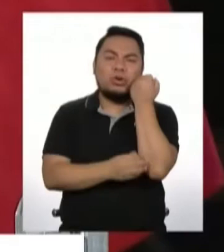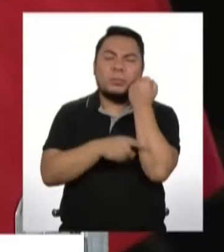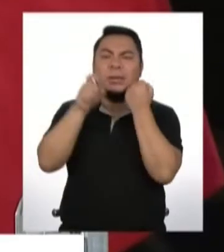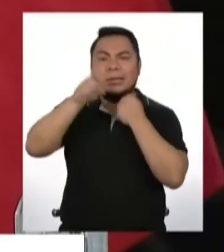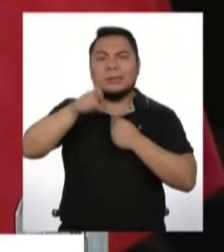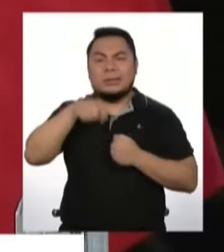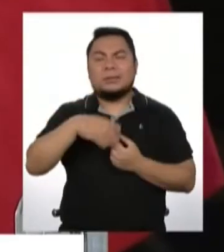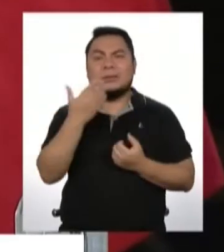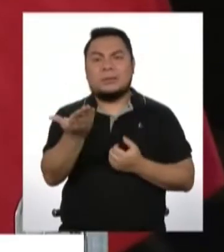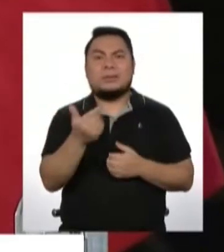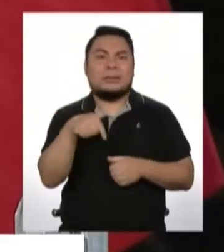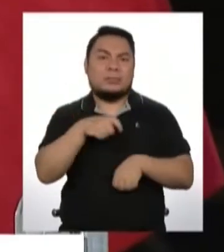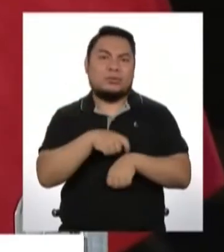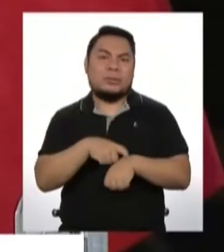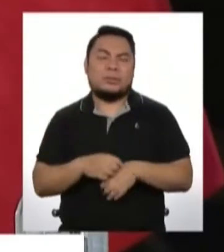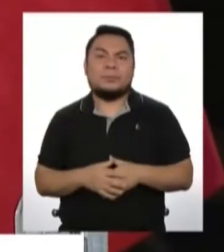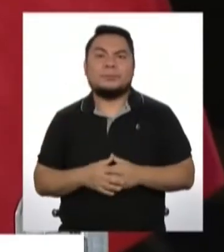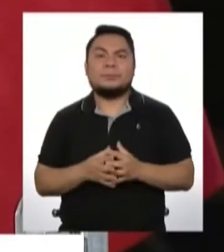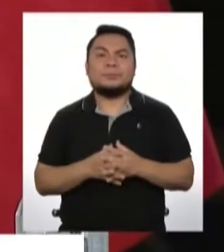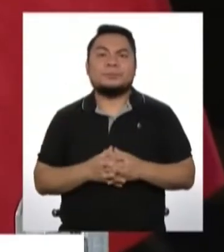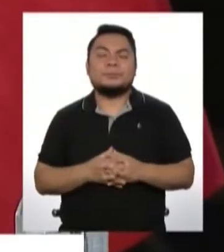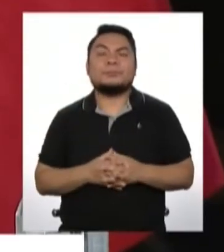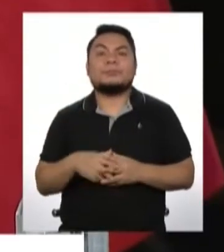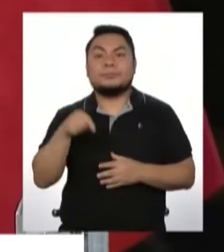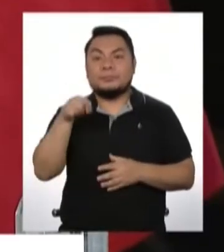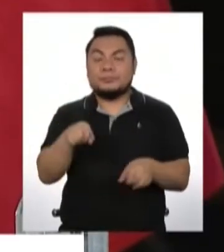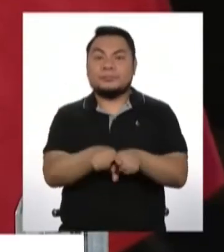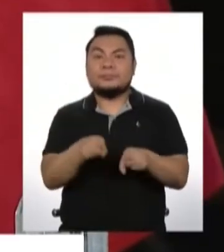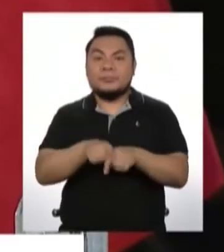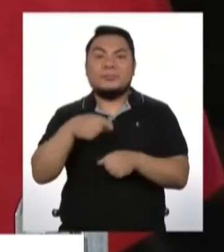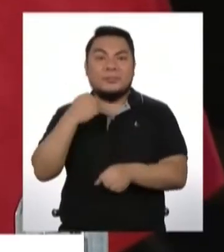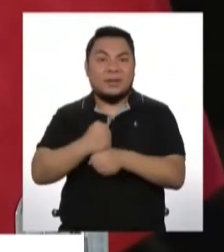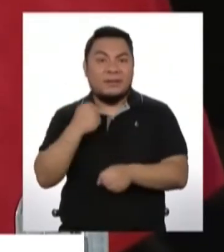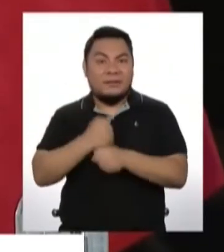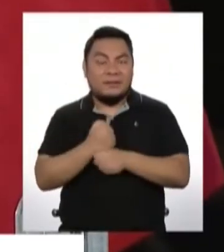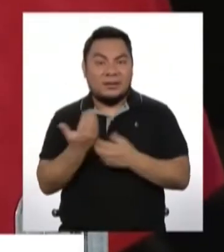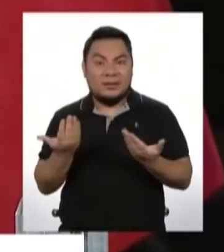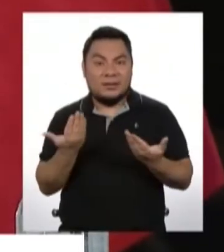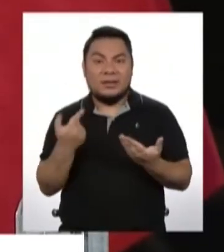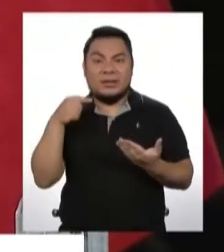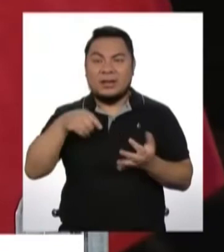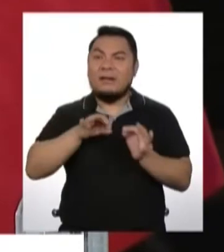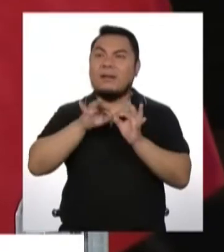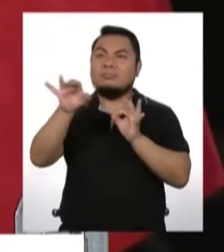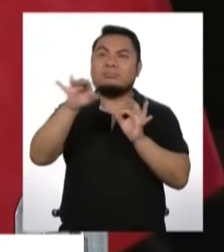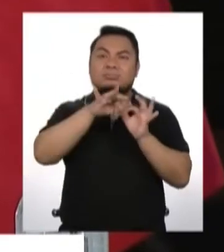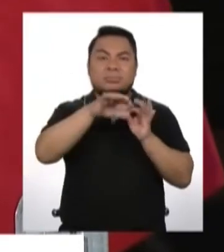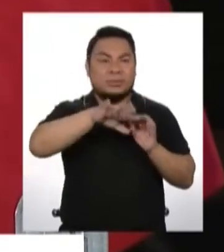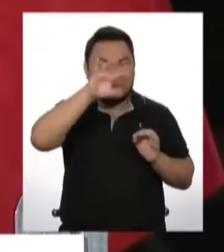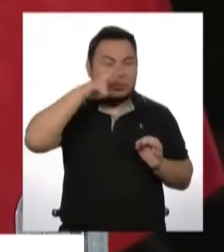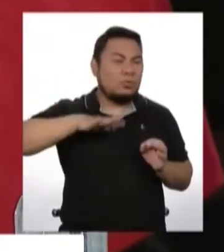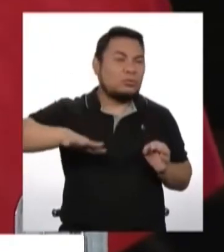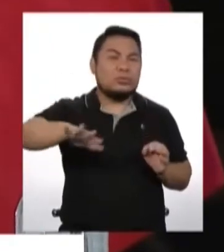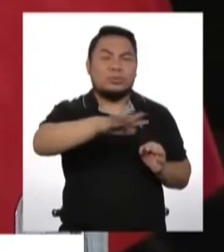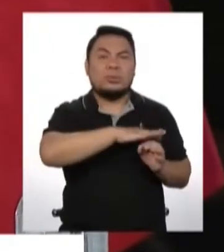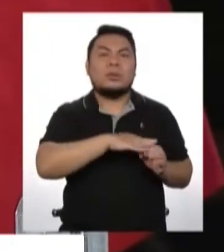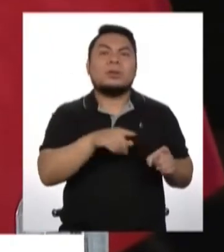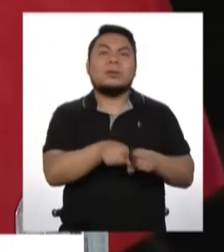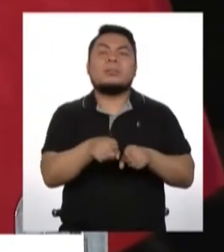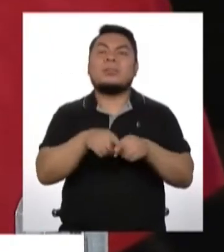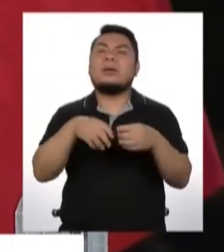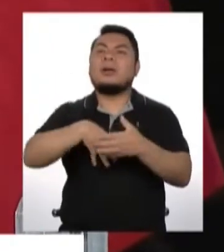el apoyo de su Estado en este momento. Y así como trabajamos al interior del país, vemos también hacia el